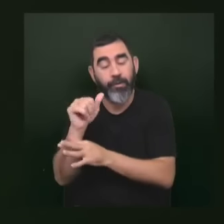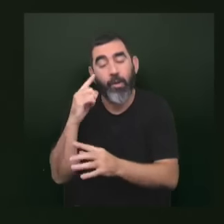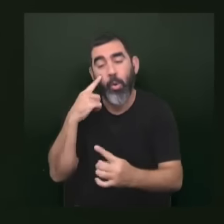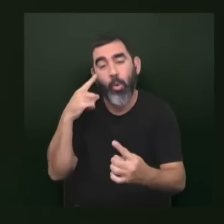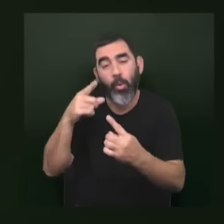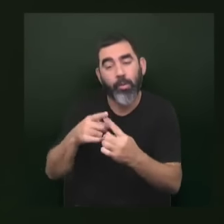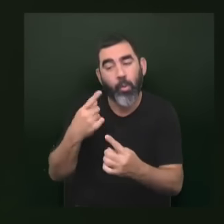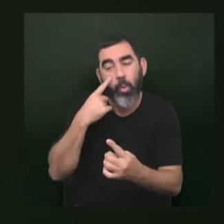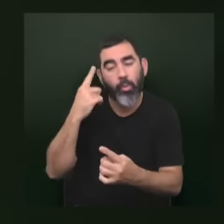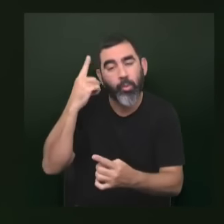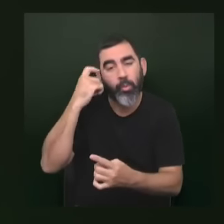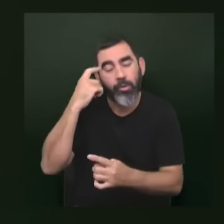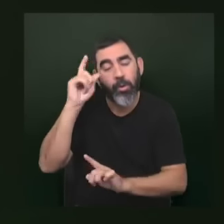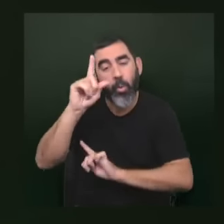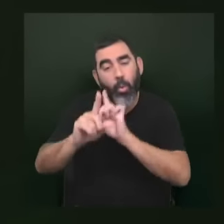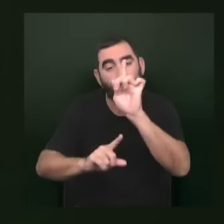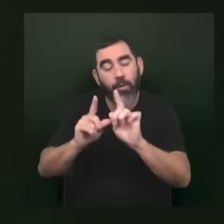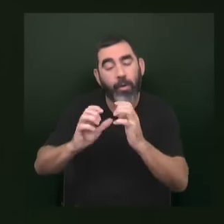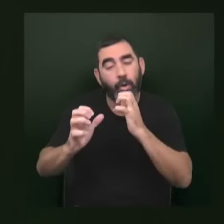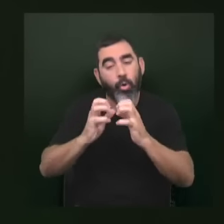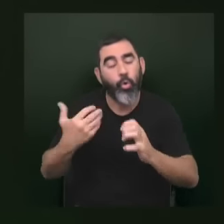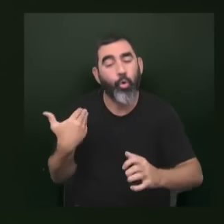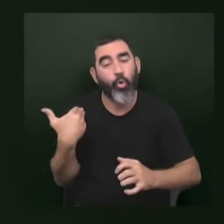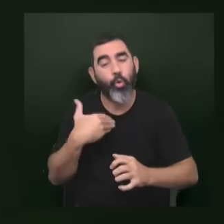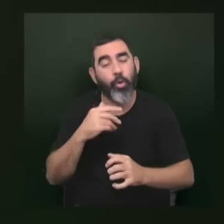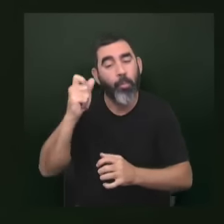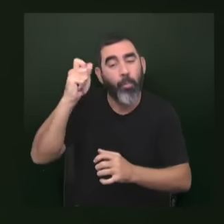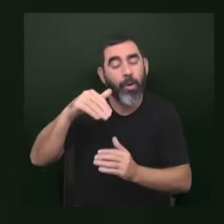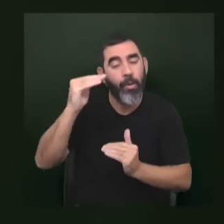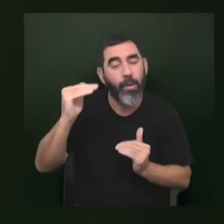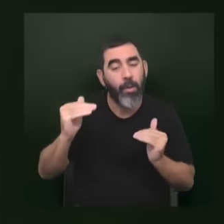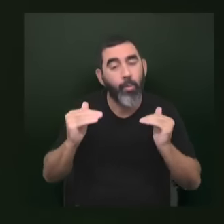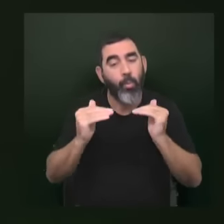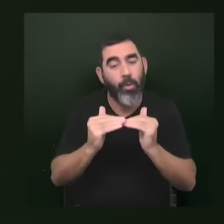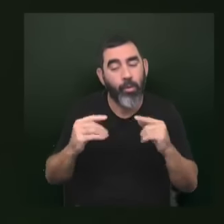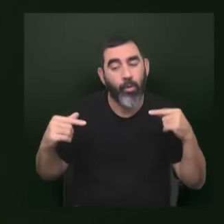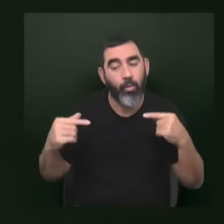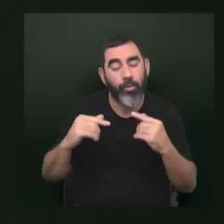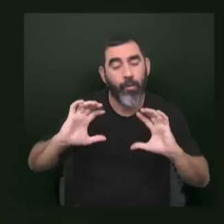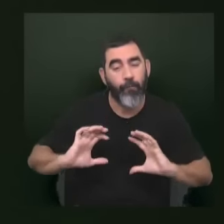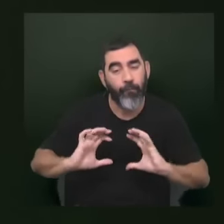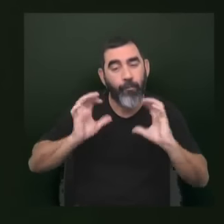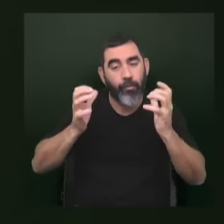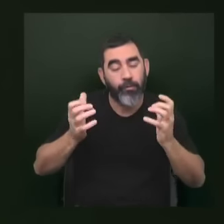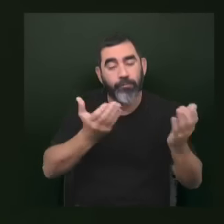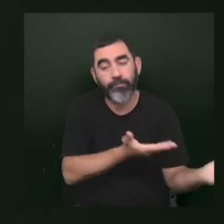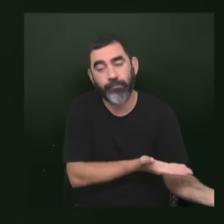conocer la experiencia de la Universidad Nacional de Rosario en este plan por la igualdad y contra las violencias por este tema estamos recibiendo con mucho